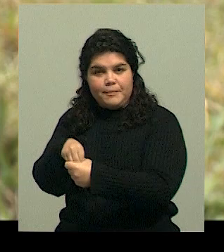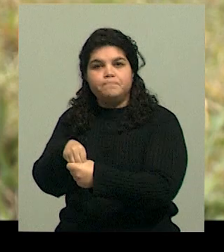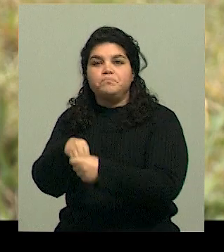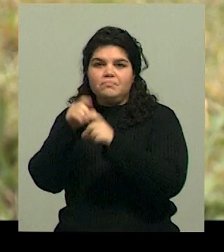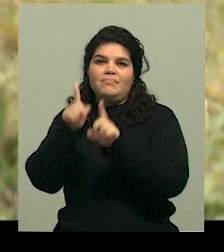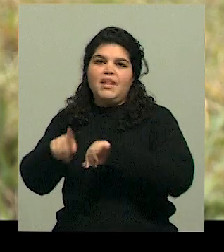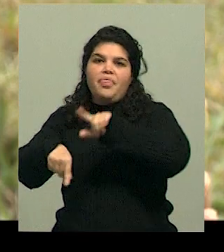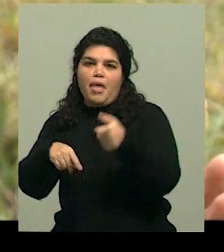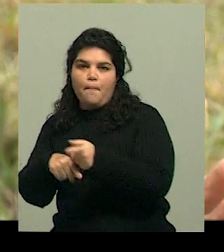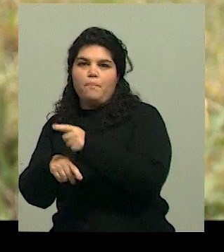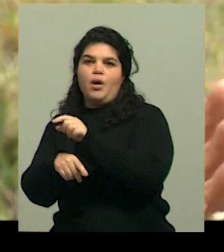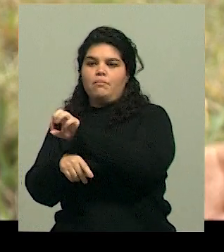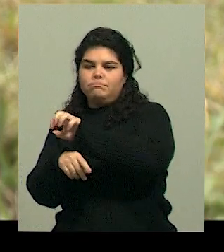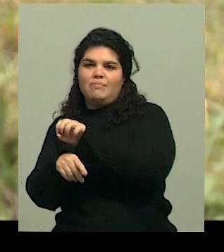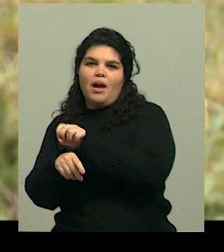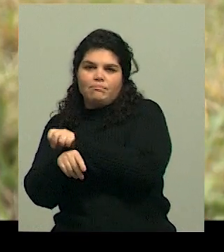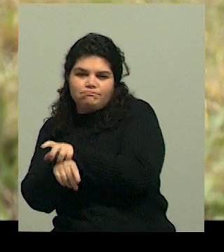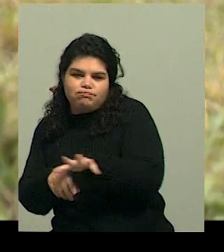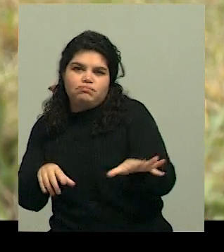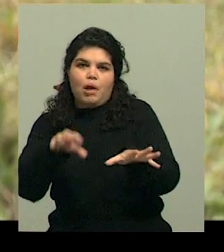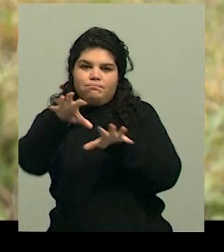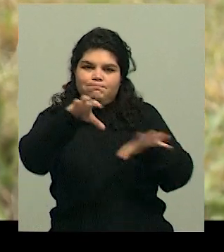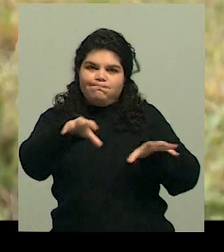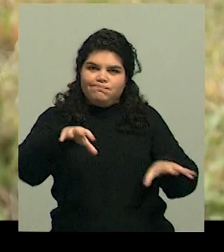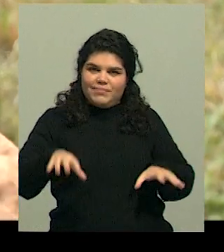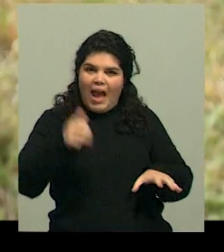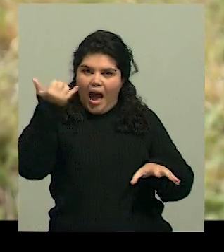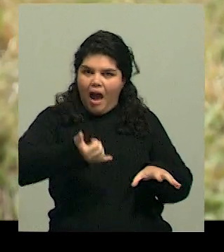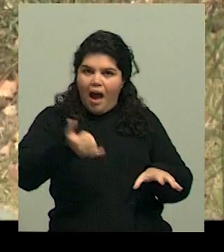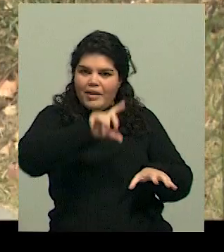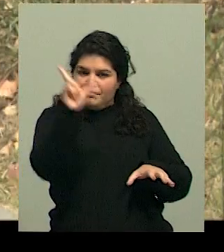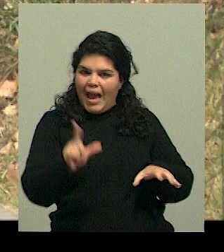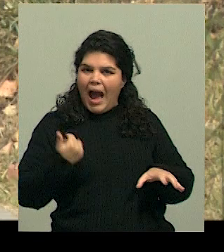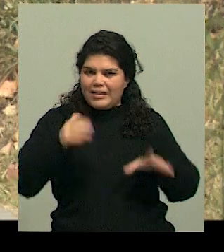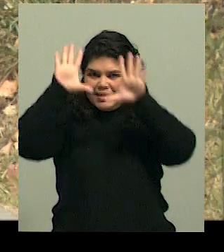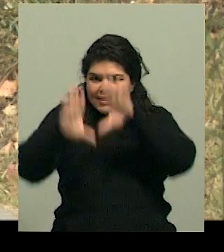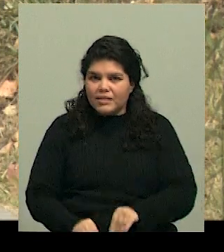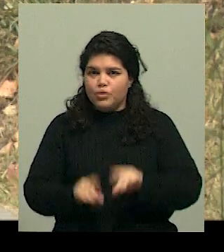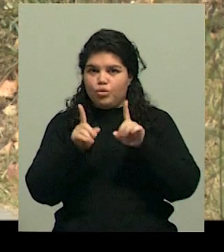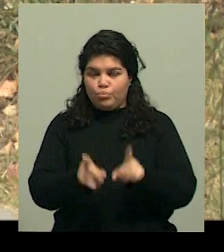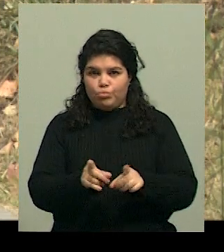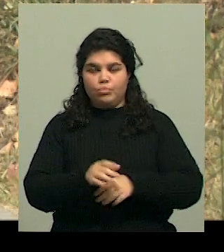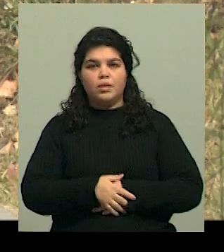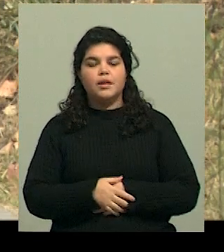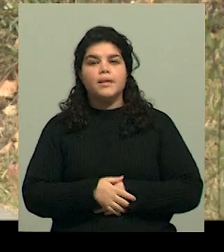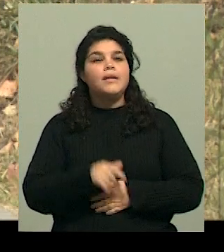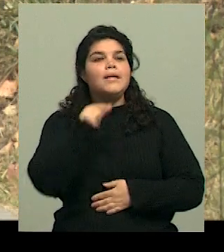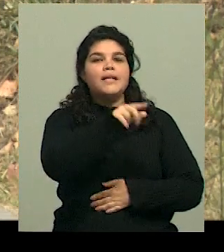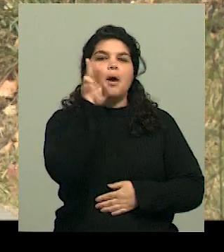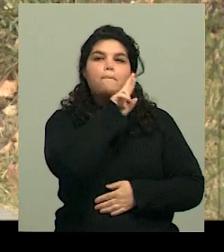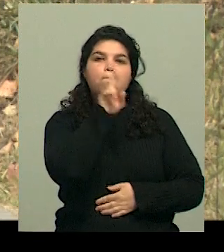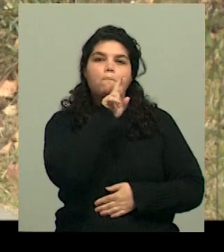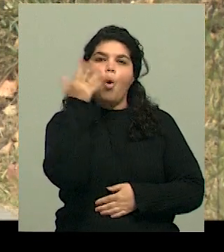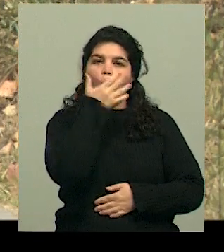en todas las partes ya de la Confederación Argentina. Ahora, Estamos a María Mercedes... hablando de mujeres